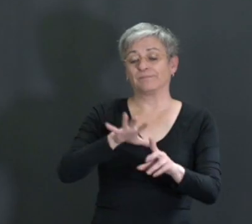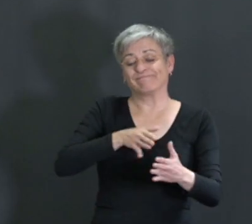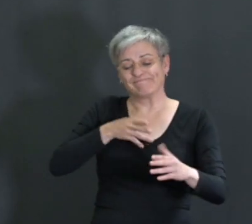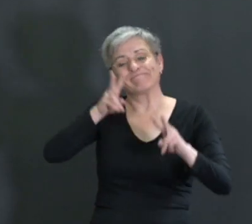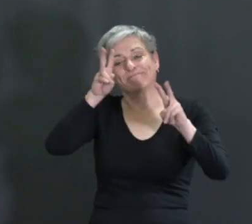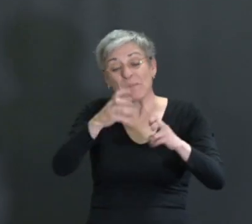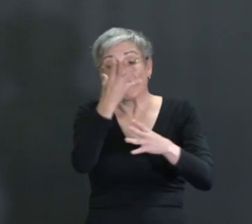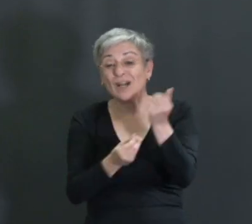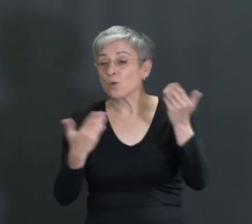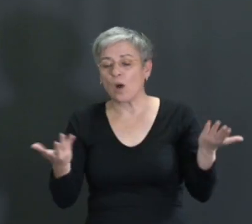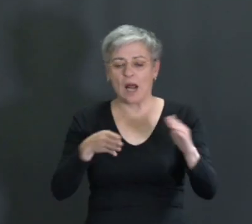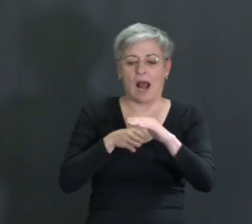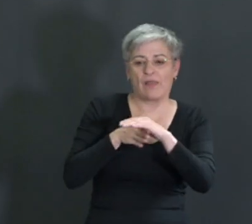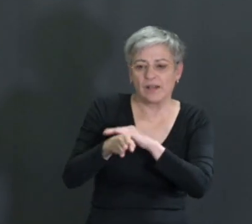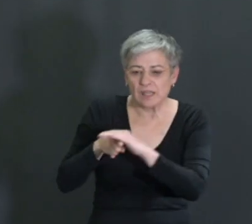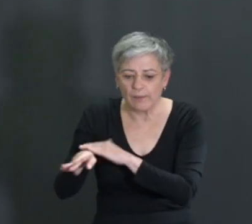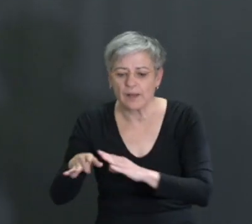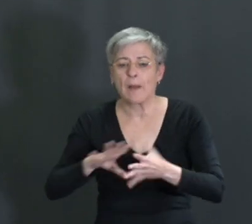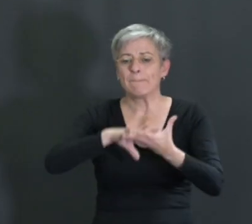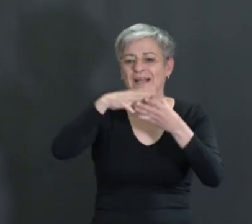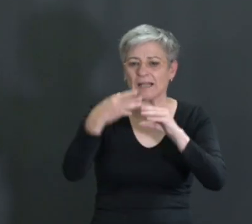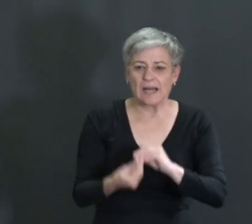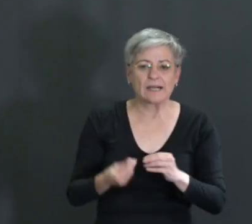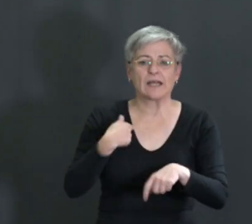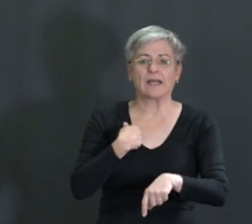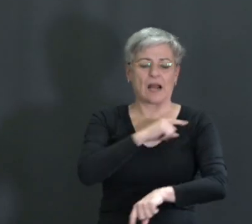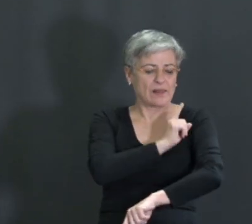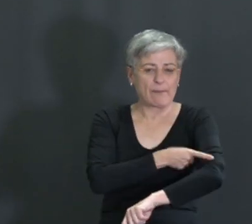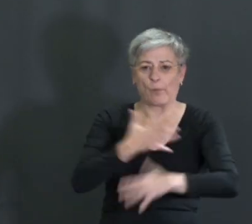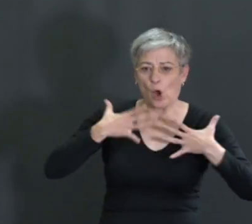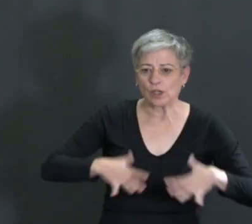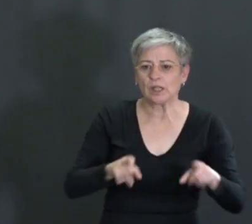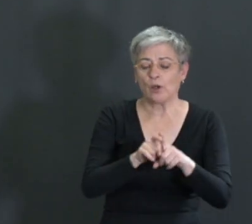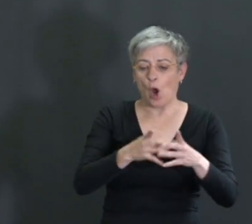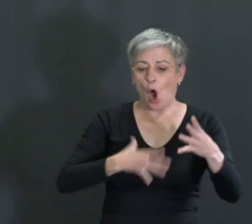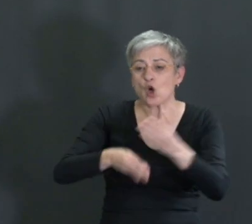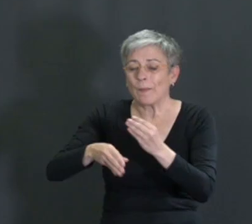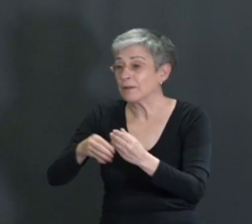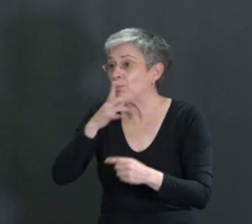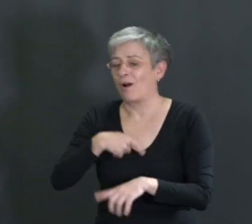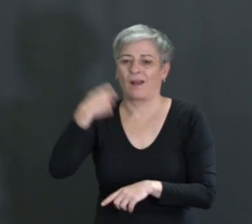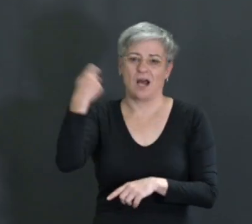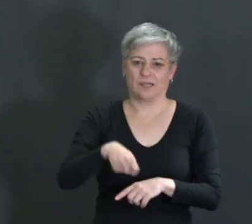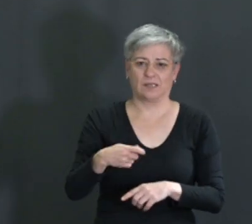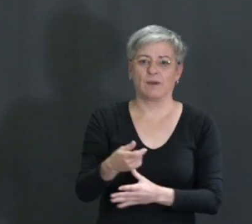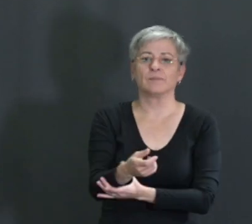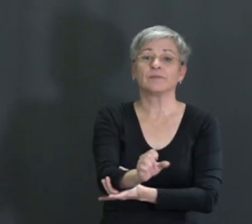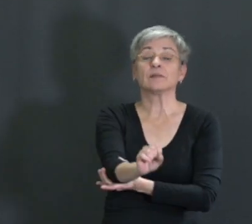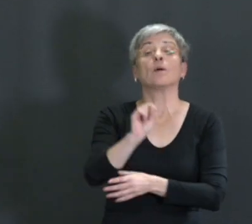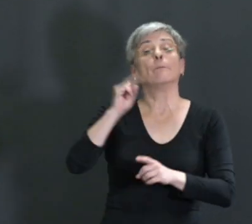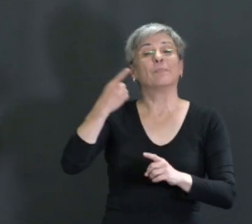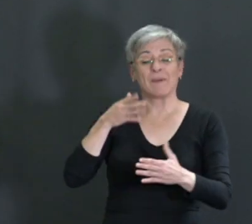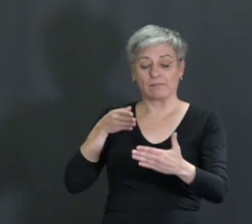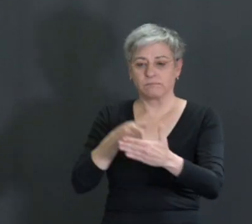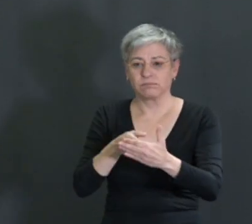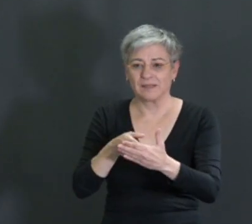de accesibilidad, de material deportivo, de complementos que son carísimos. La primera barrera es